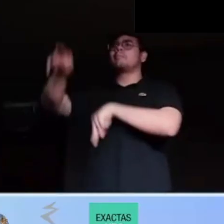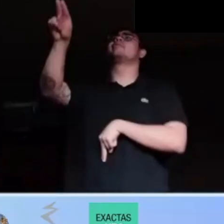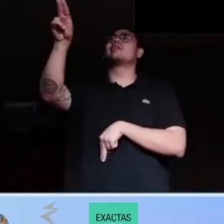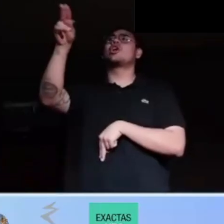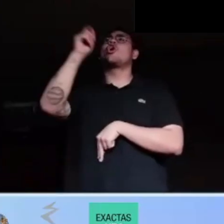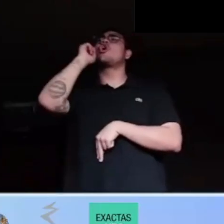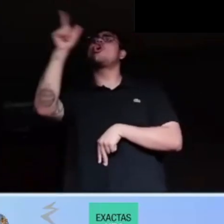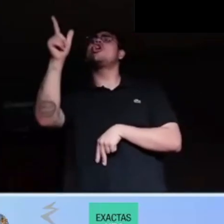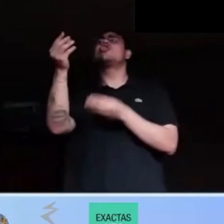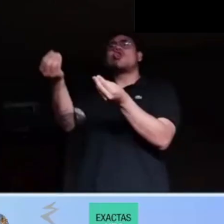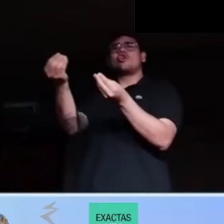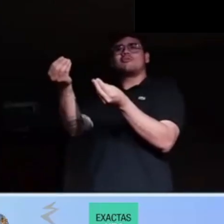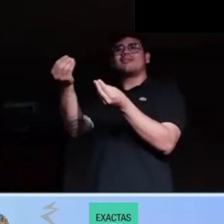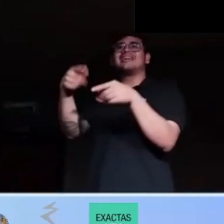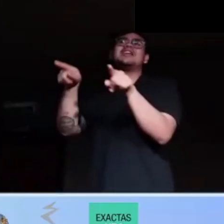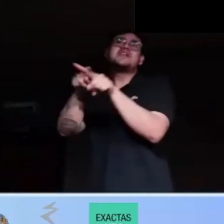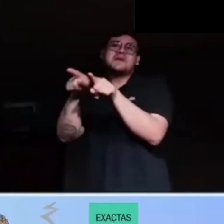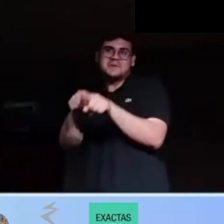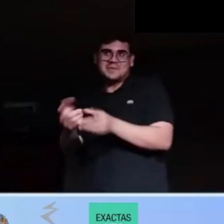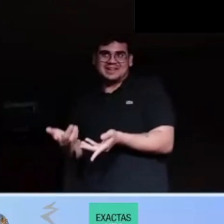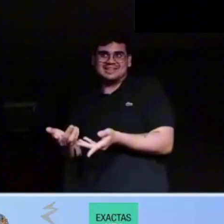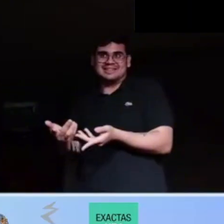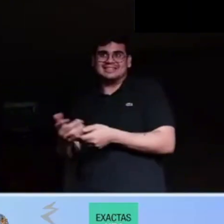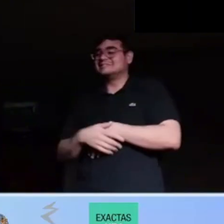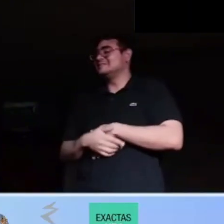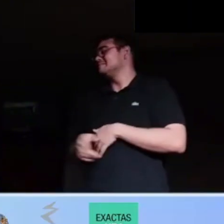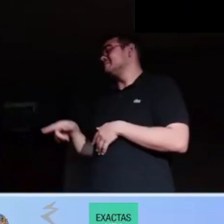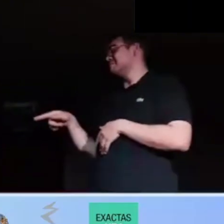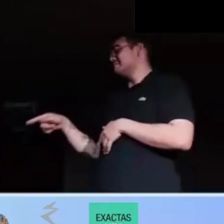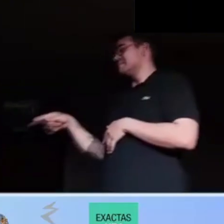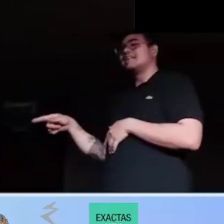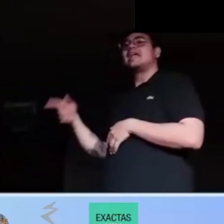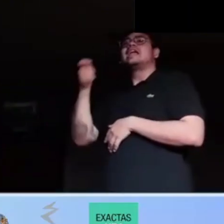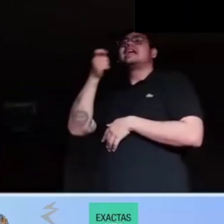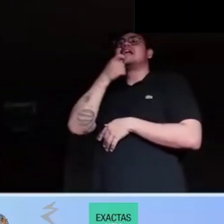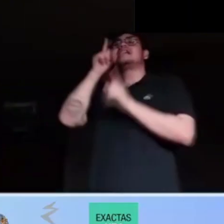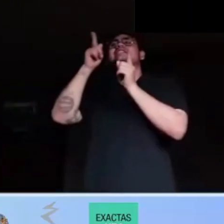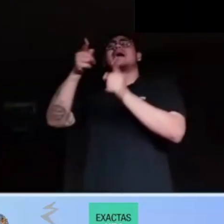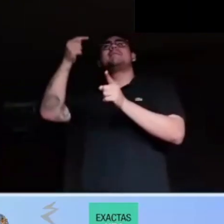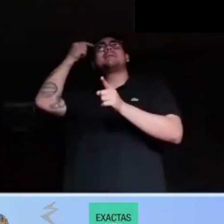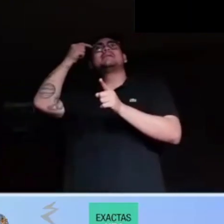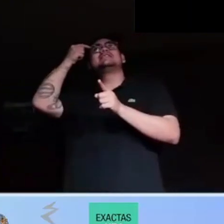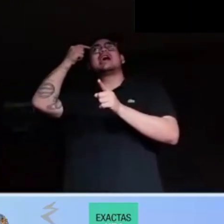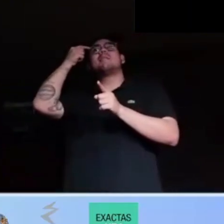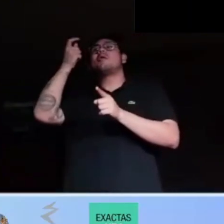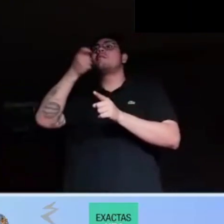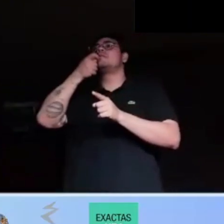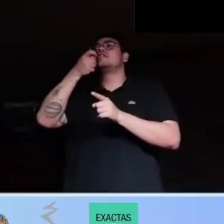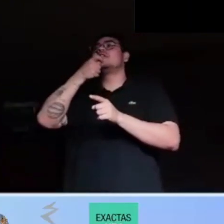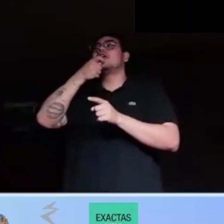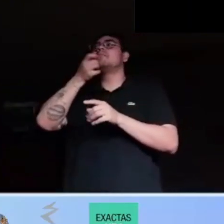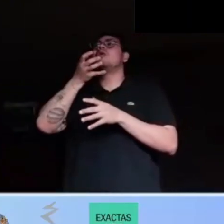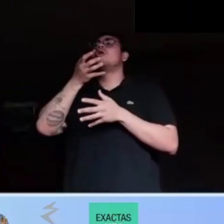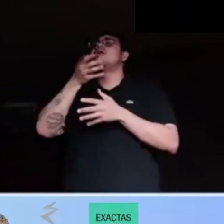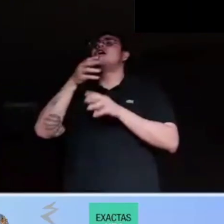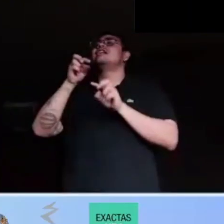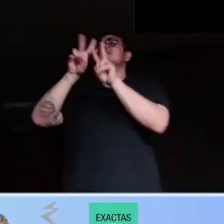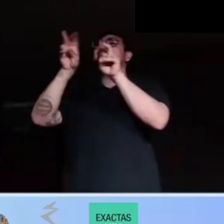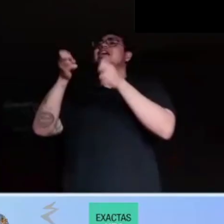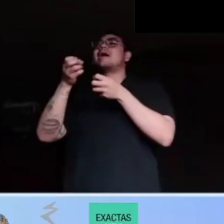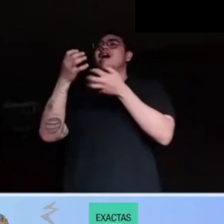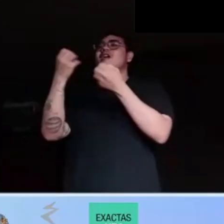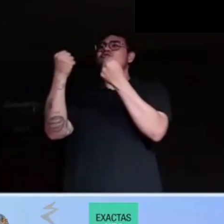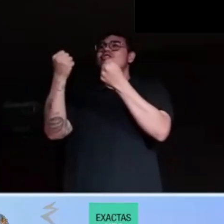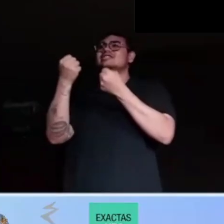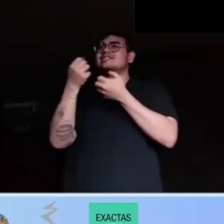con orientación en educación física. Entonces también pensamos la soga por eso. También pensamos de cómo invocamos